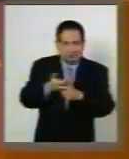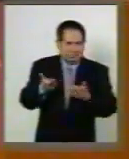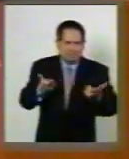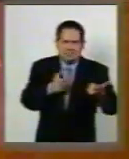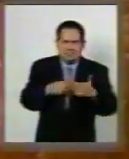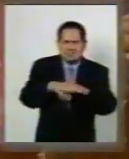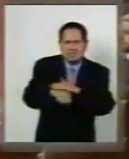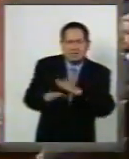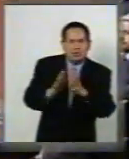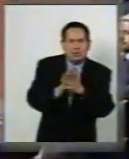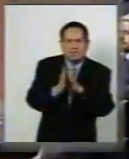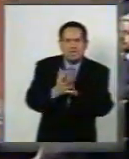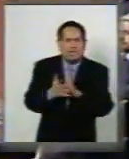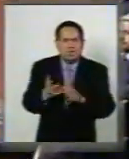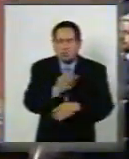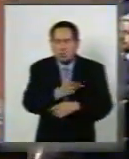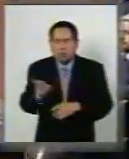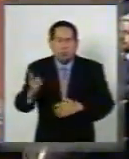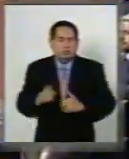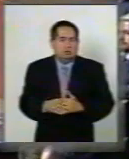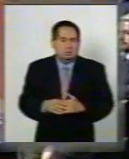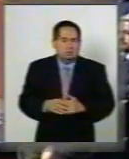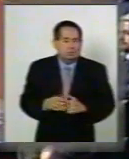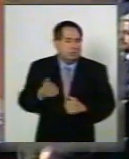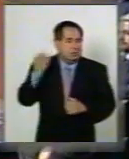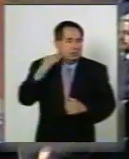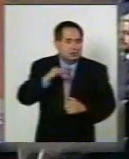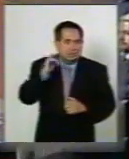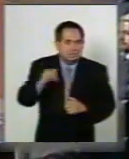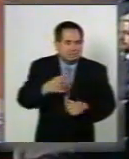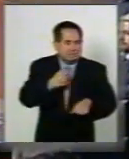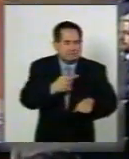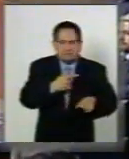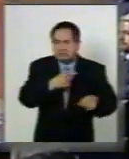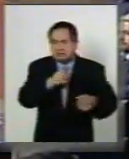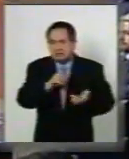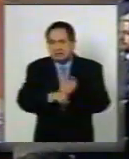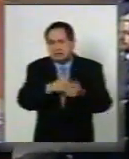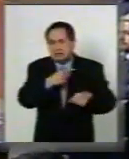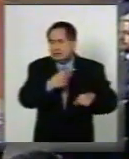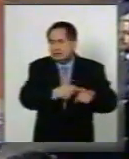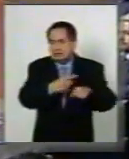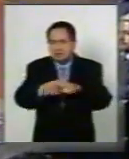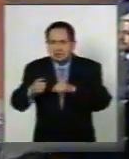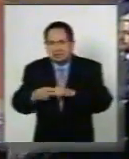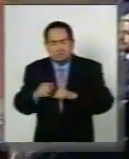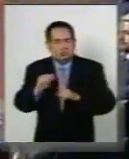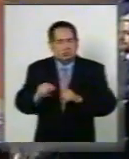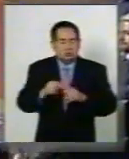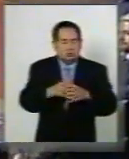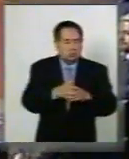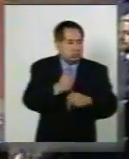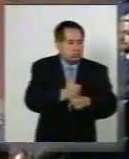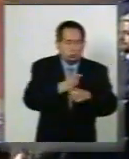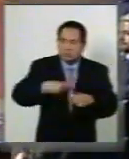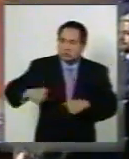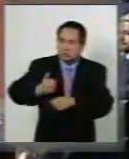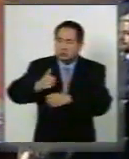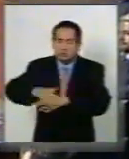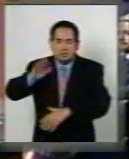financiero. Nunca tantos padecieron por tan pocos.